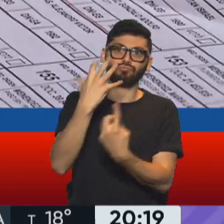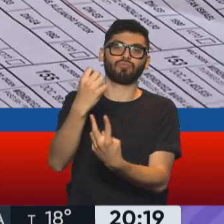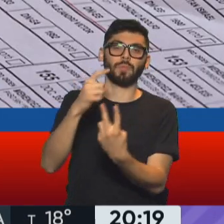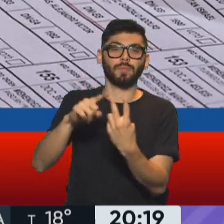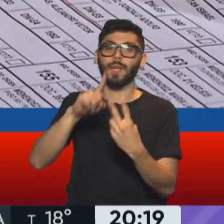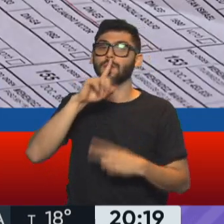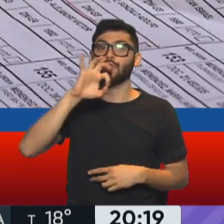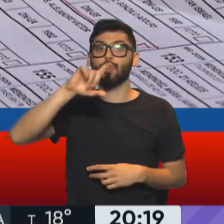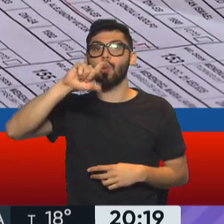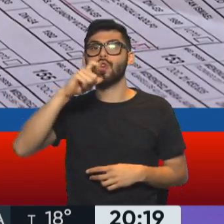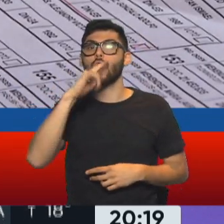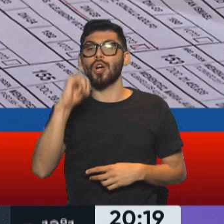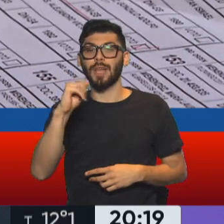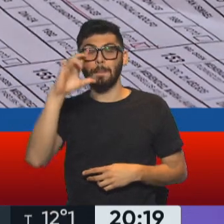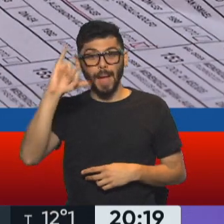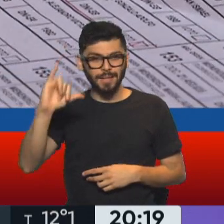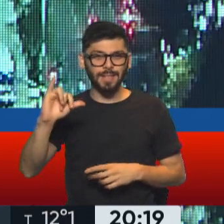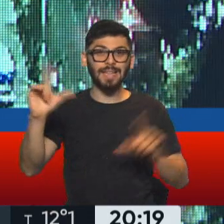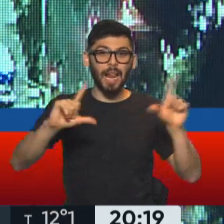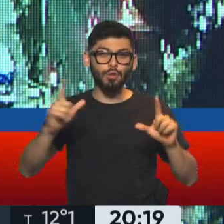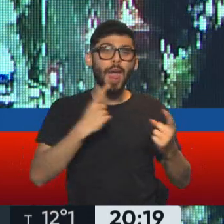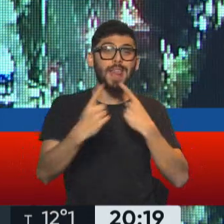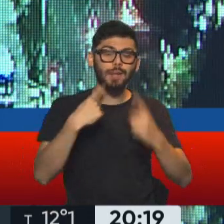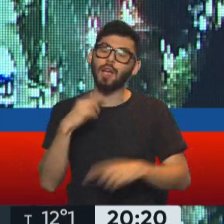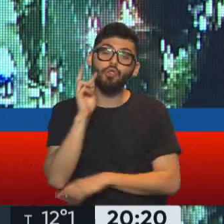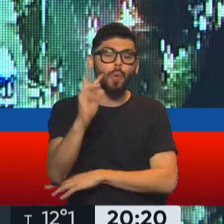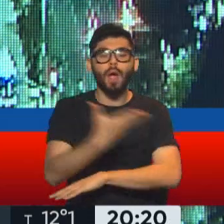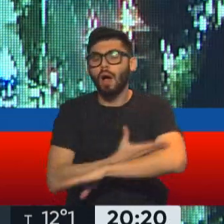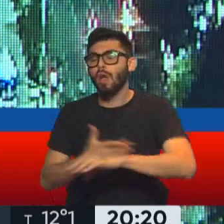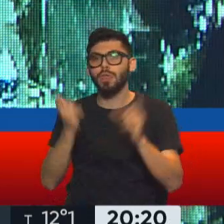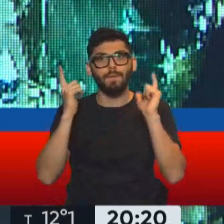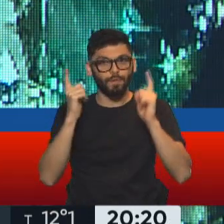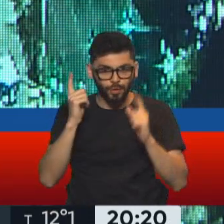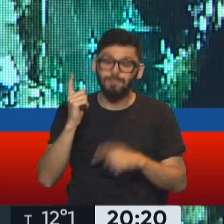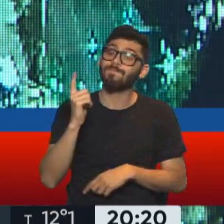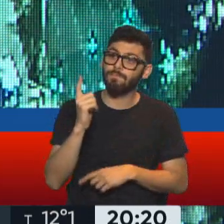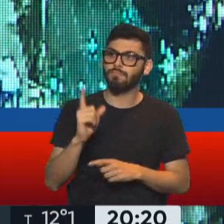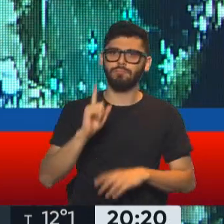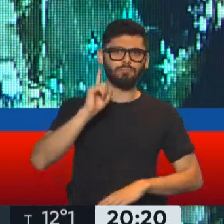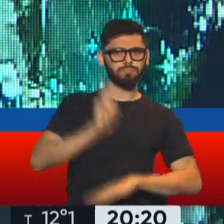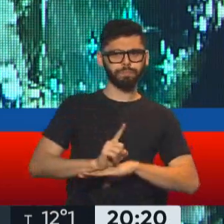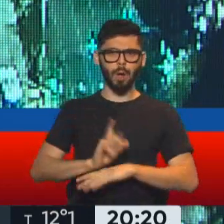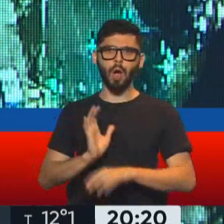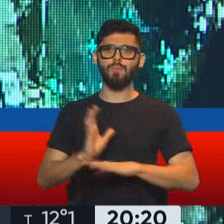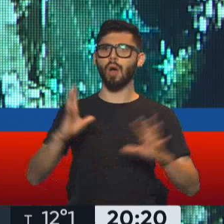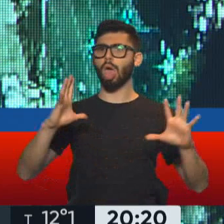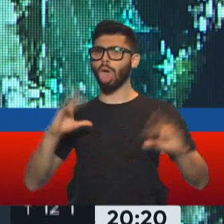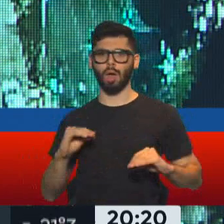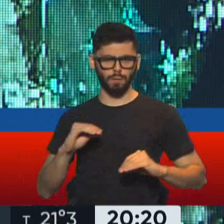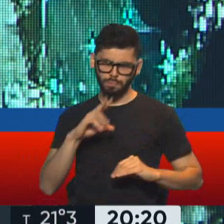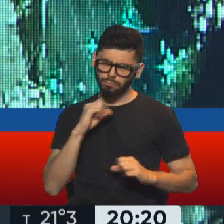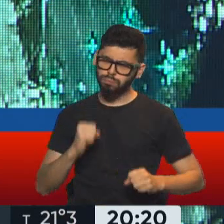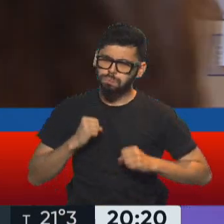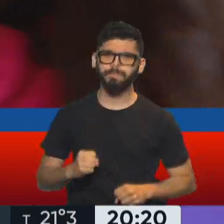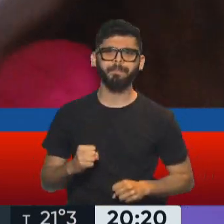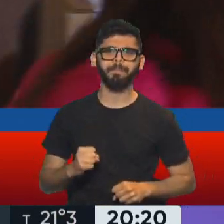entrevista televisiva donde disfruté mucho. Donde se defendió muy bien. Qué bien que la pasé, qué maravilla. Pero dijo